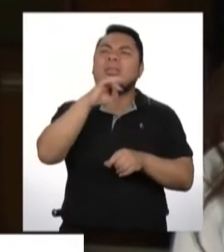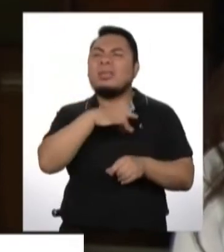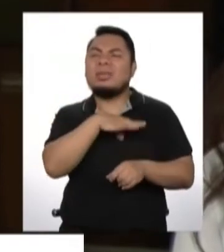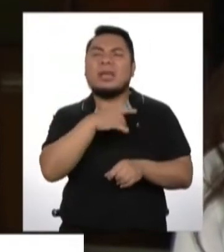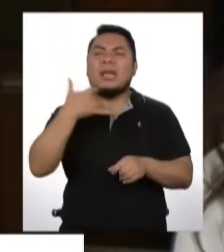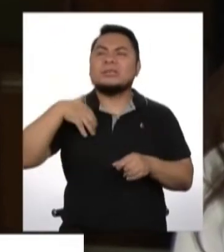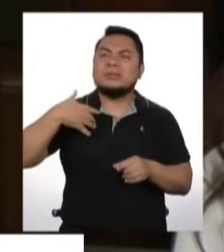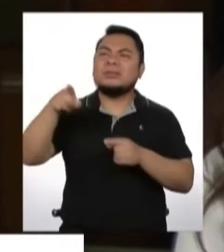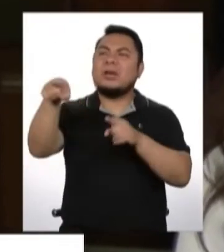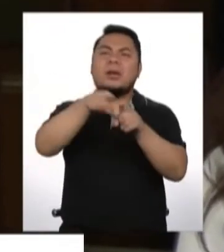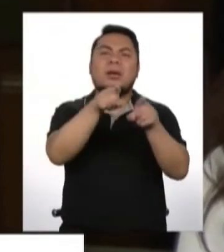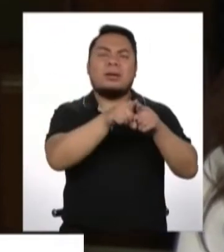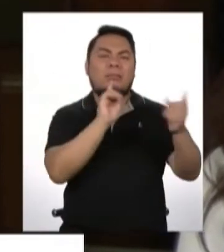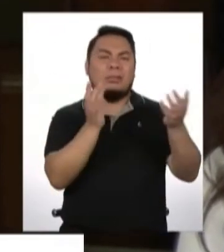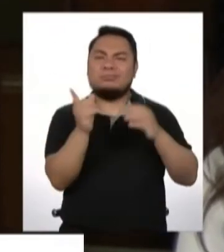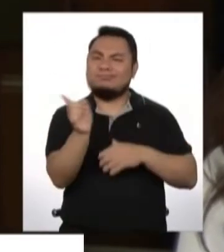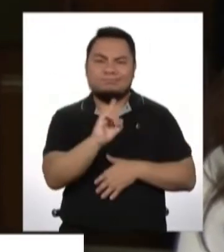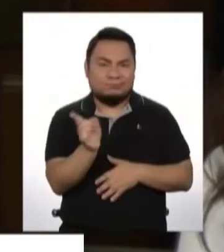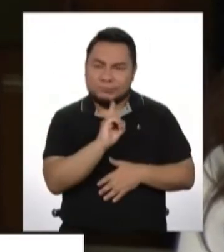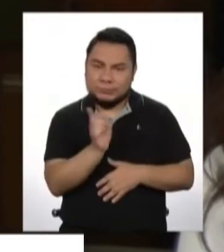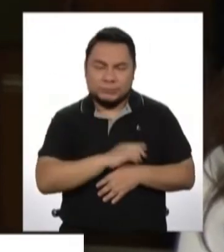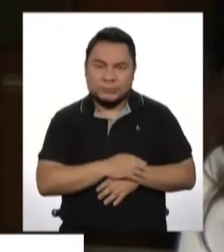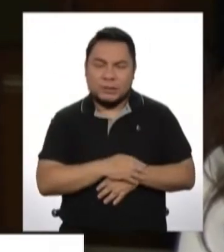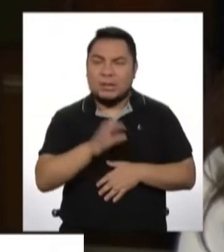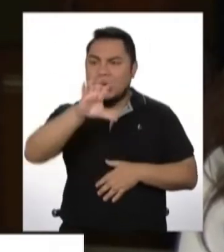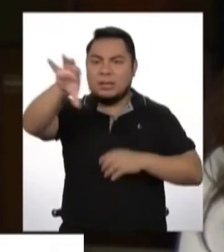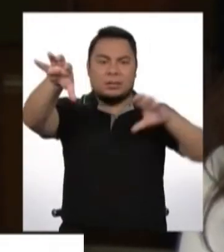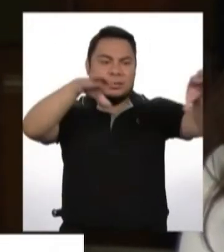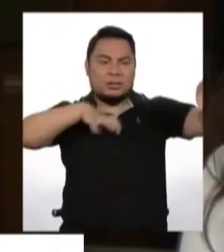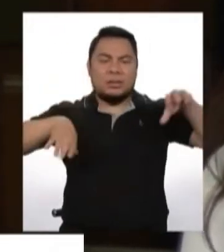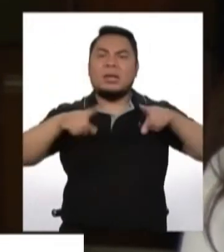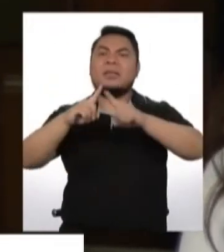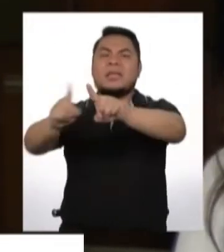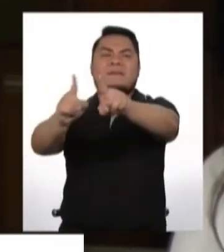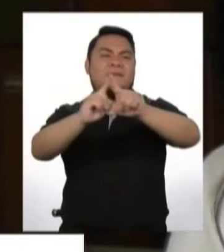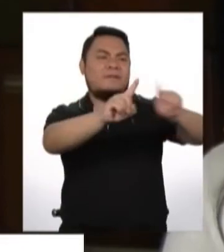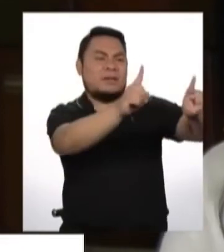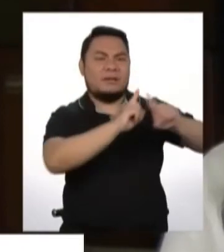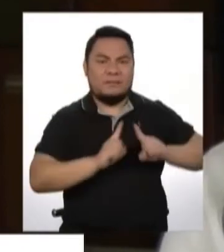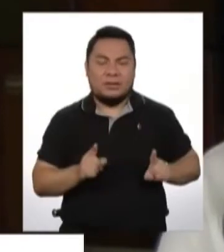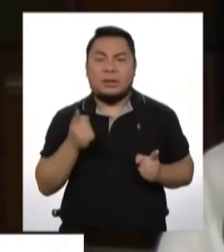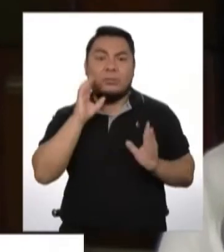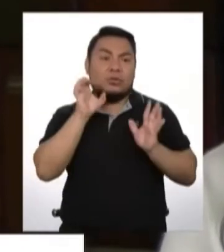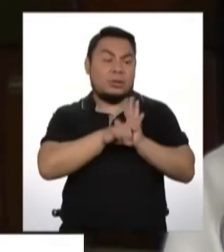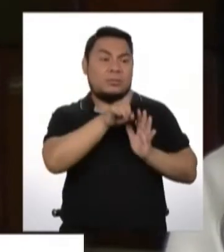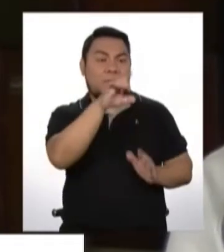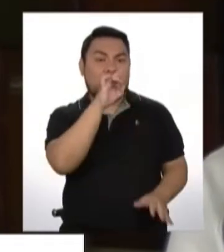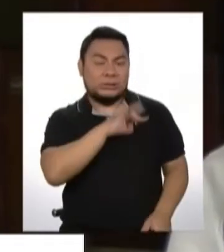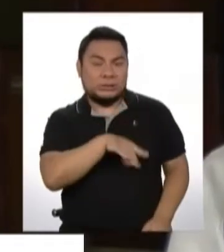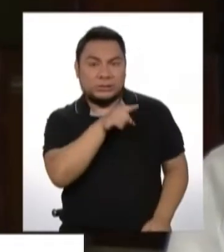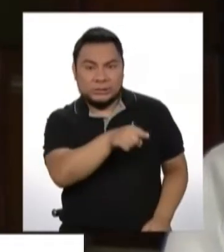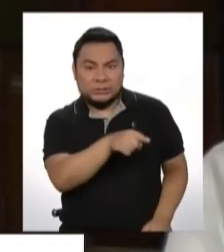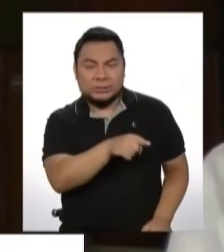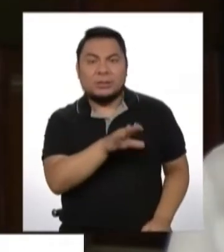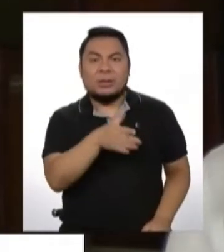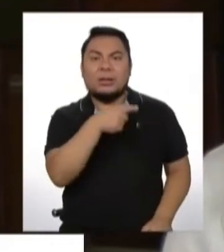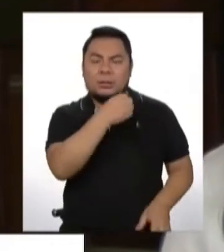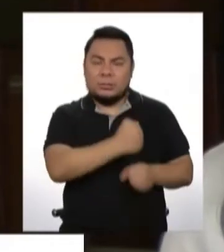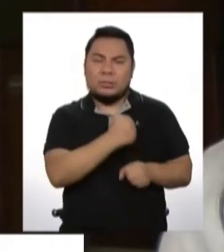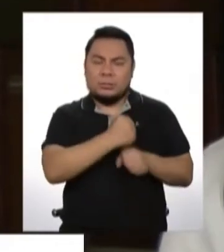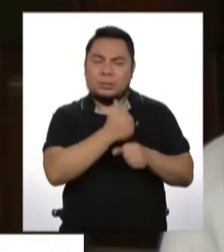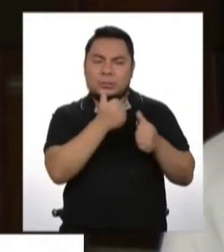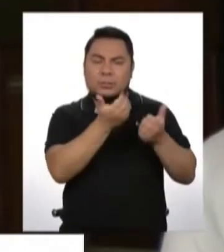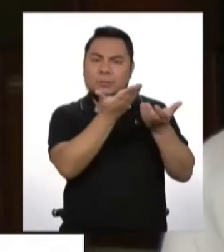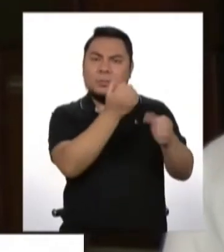que utilizamos en salud pública, porque así como podría utilizar la comparación de Chile, que efectivamente está haciendo un